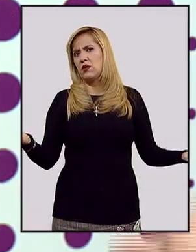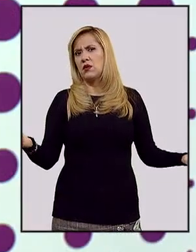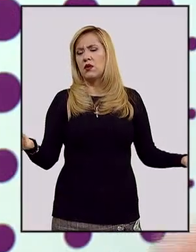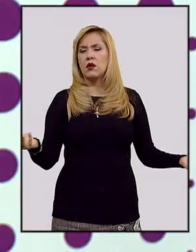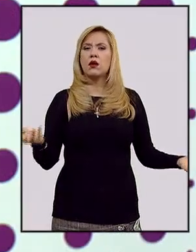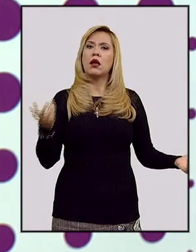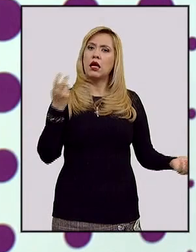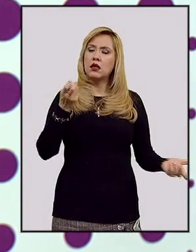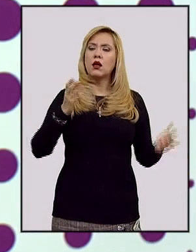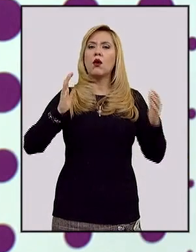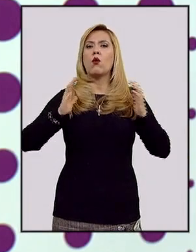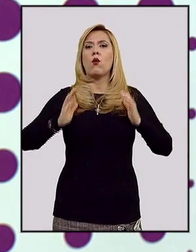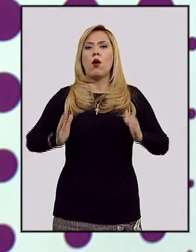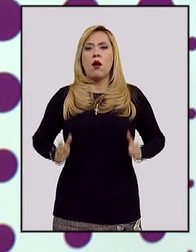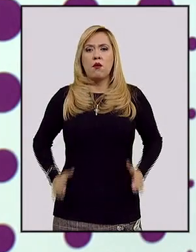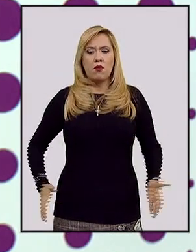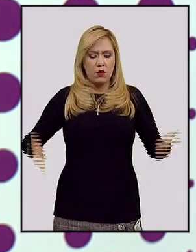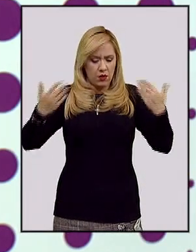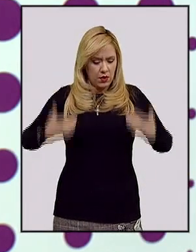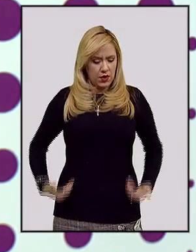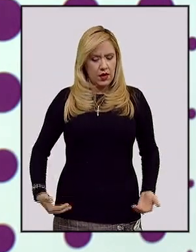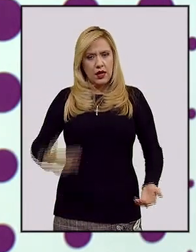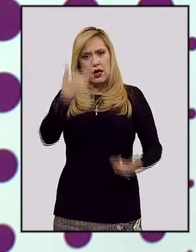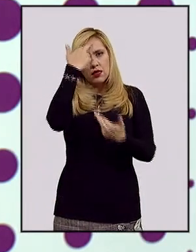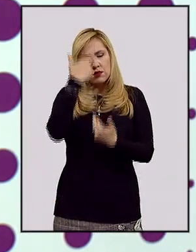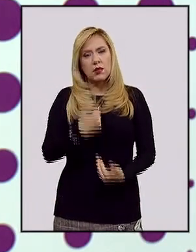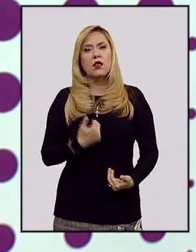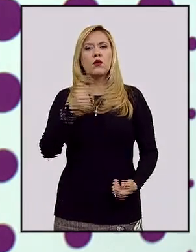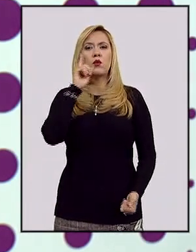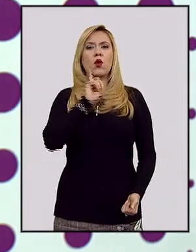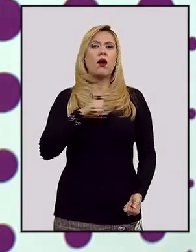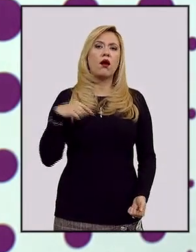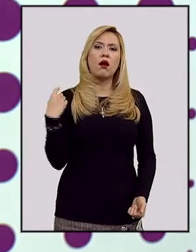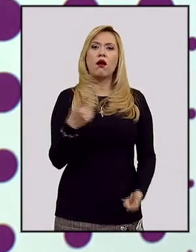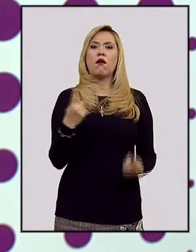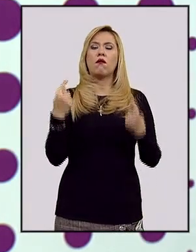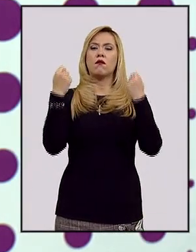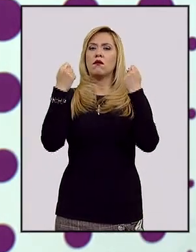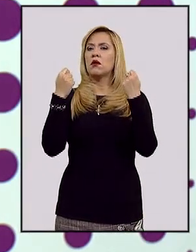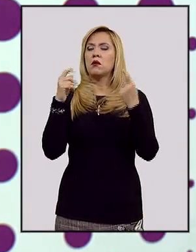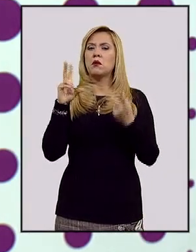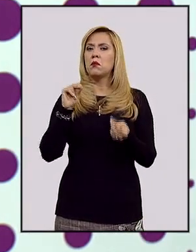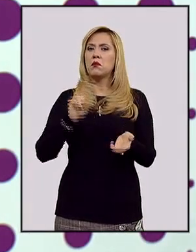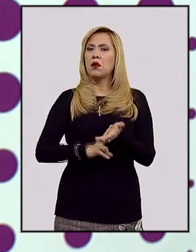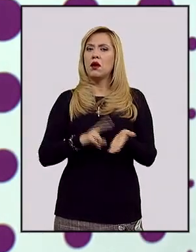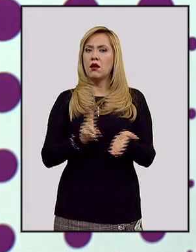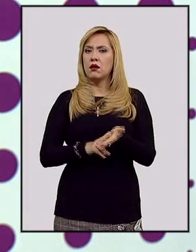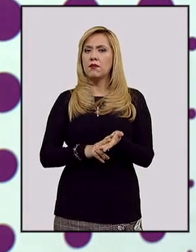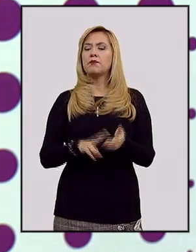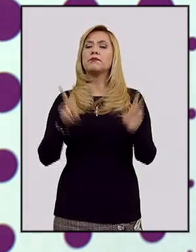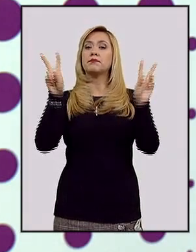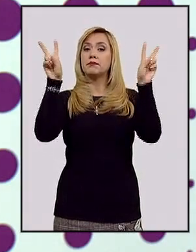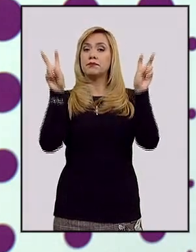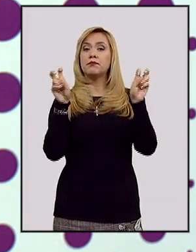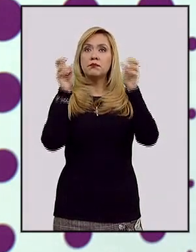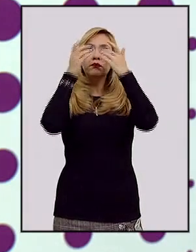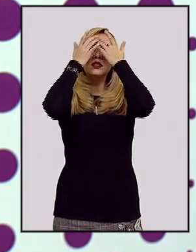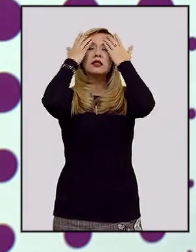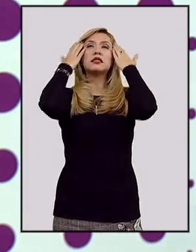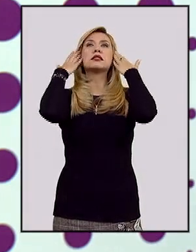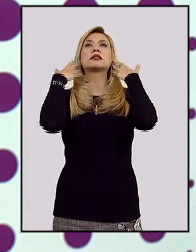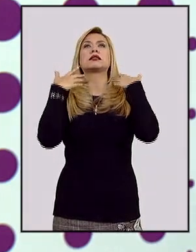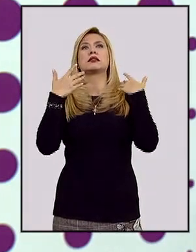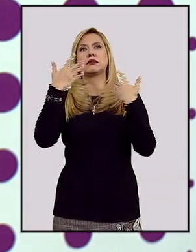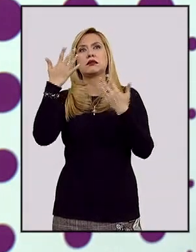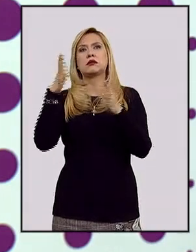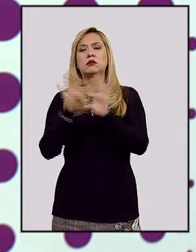apropiación de los cuerpos por parte de terceras personas, los cuerpos de las mujeres, ¿no? Entonces tenemos el tema de la violencia, el tema